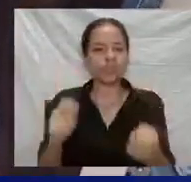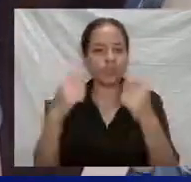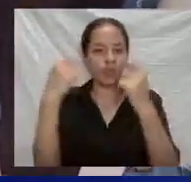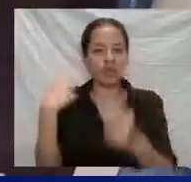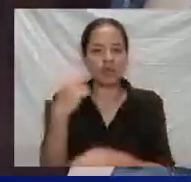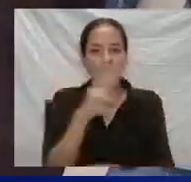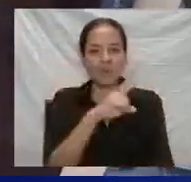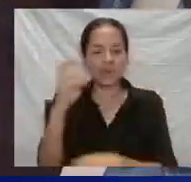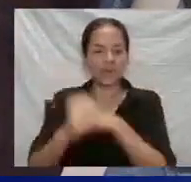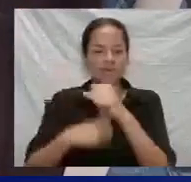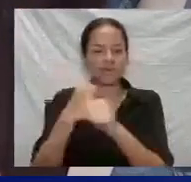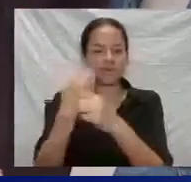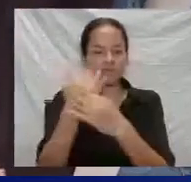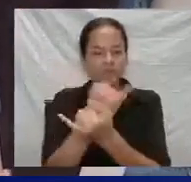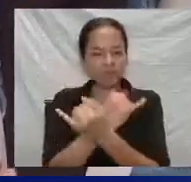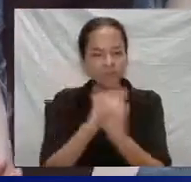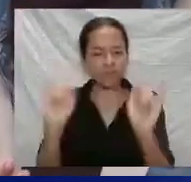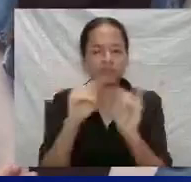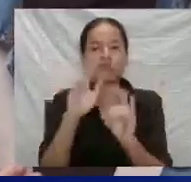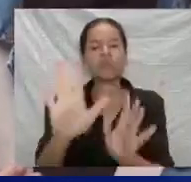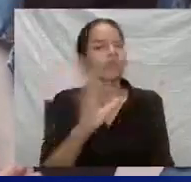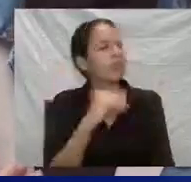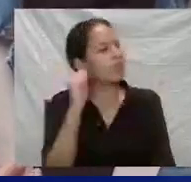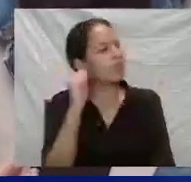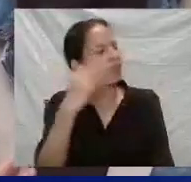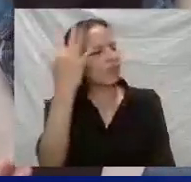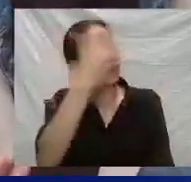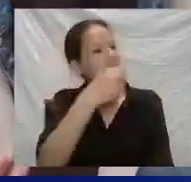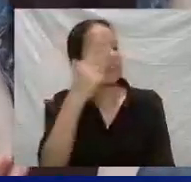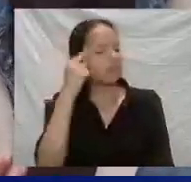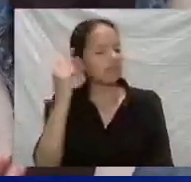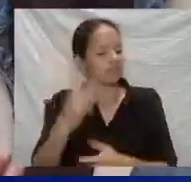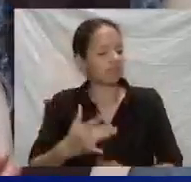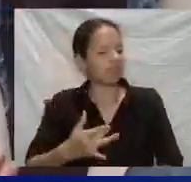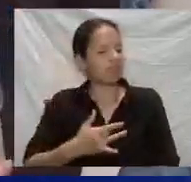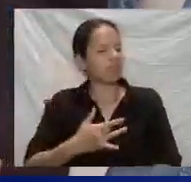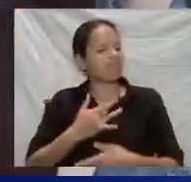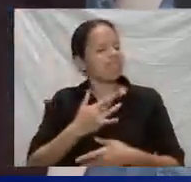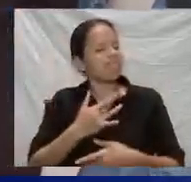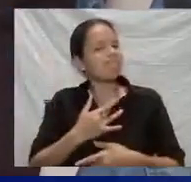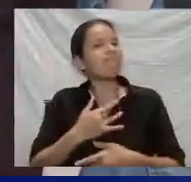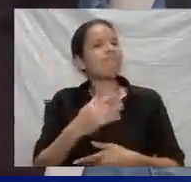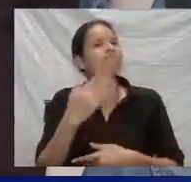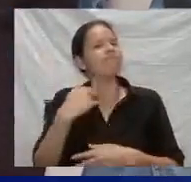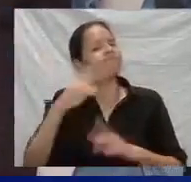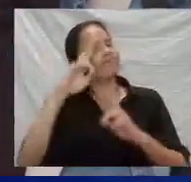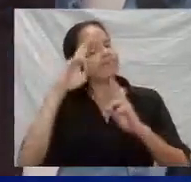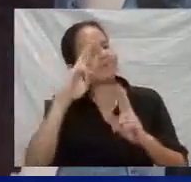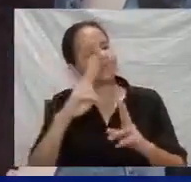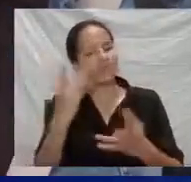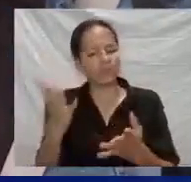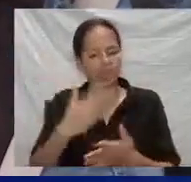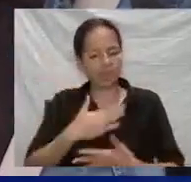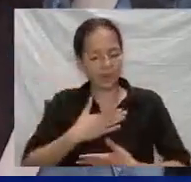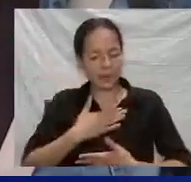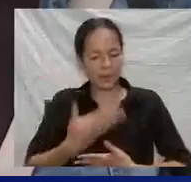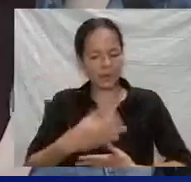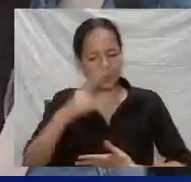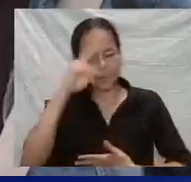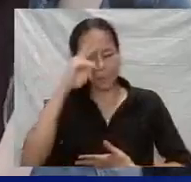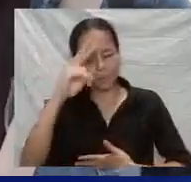y sobre todo valorar las costumbres de nuestra patria que ahora estamos festejando el bicentenario y